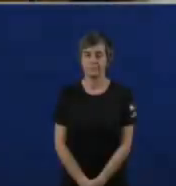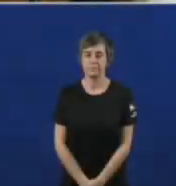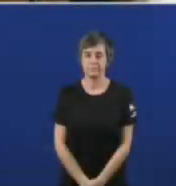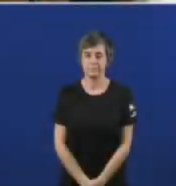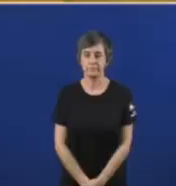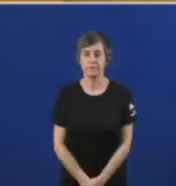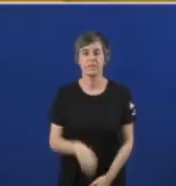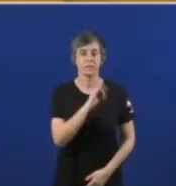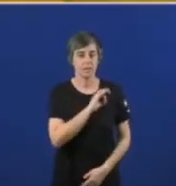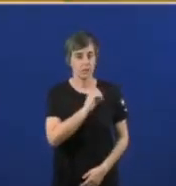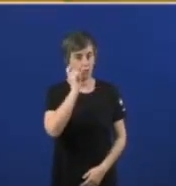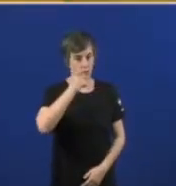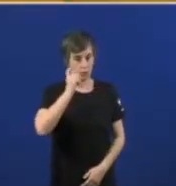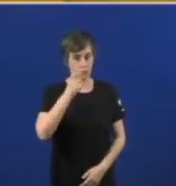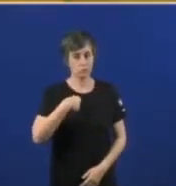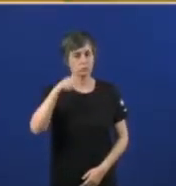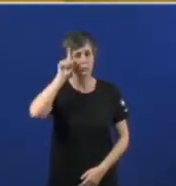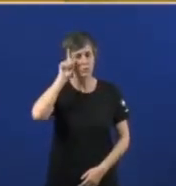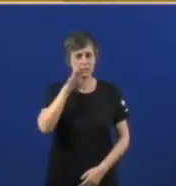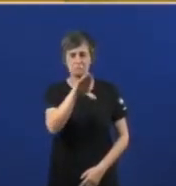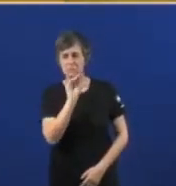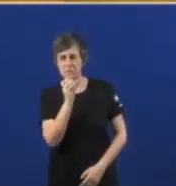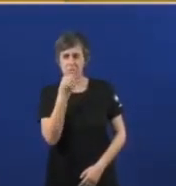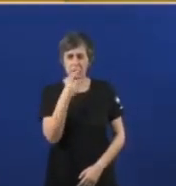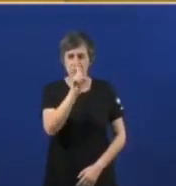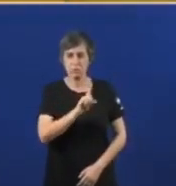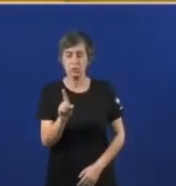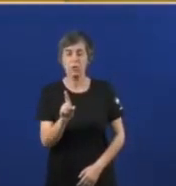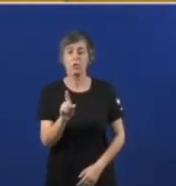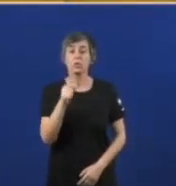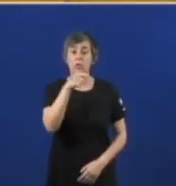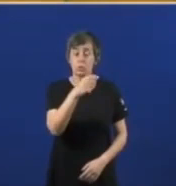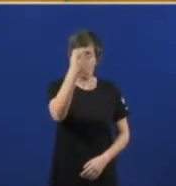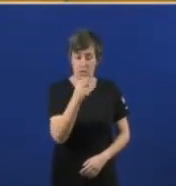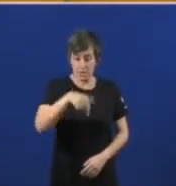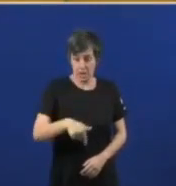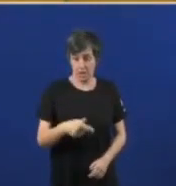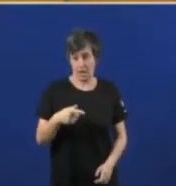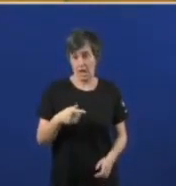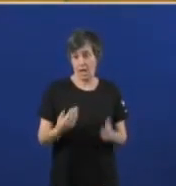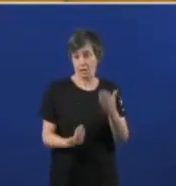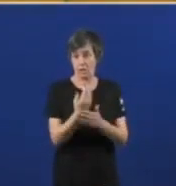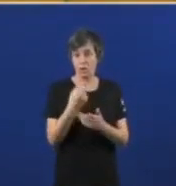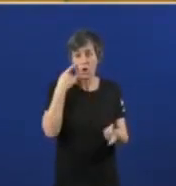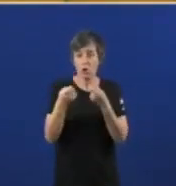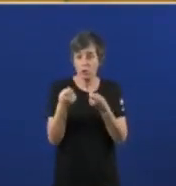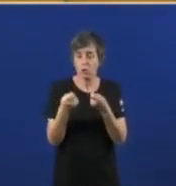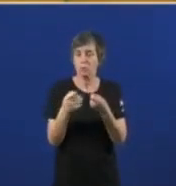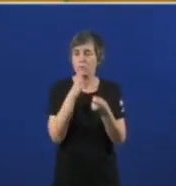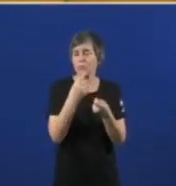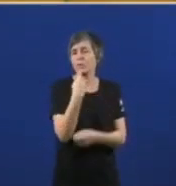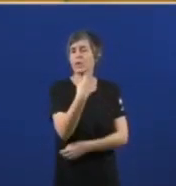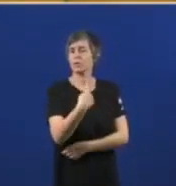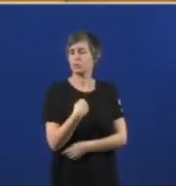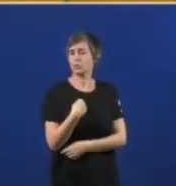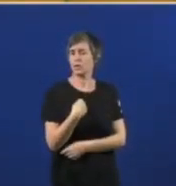Señor Feijóo, non sei se lle entendín ben. Hoxe veu a esta sesión de control a decir que o problema é que